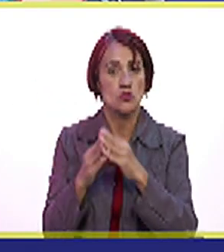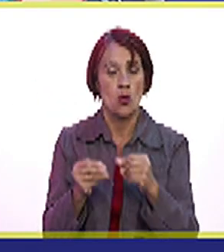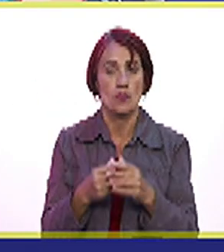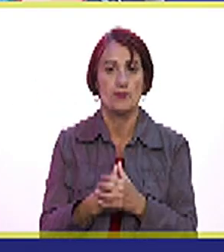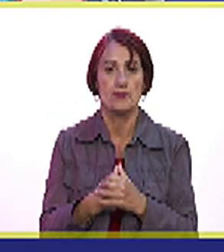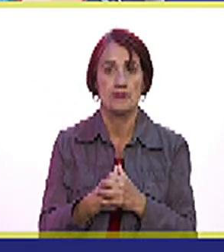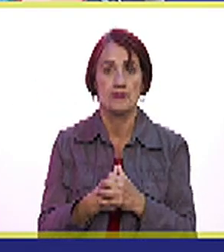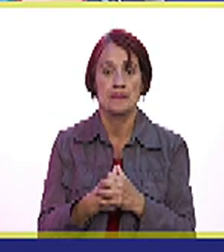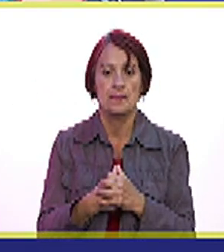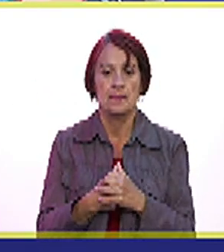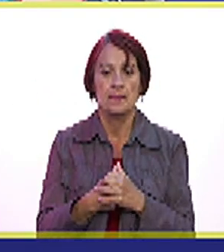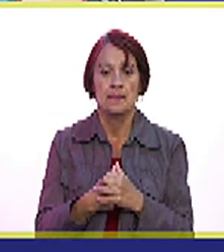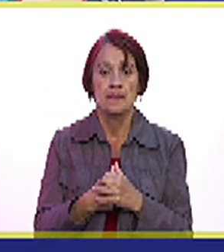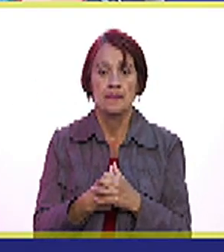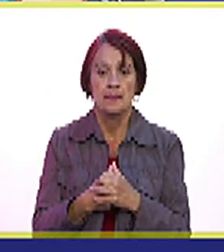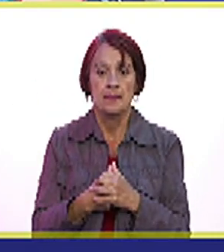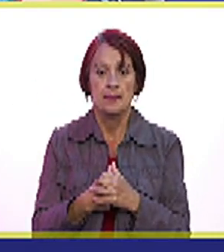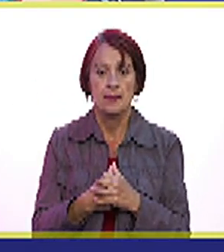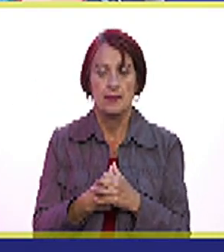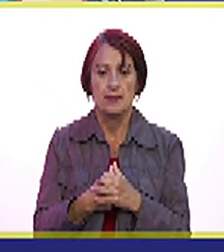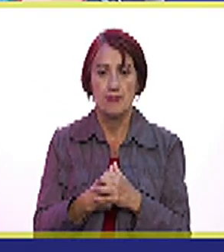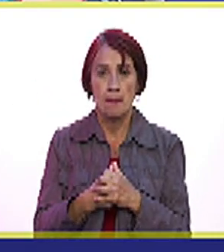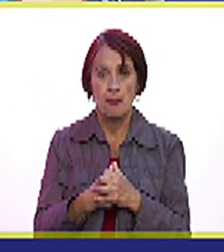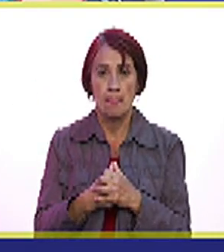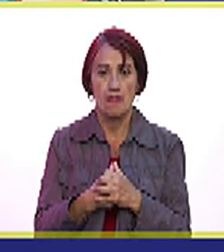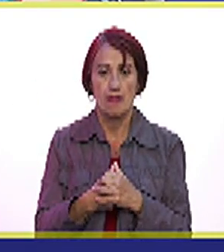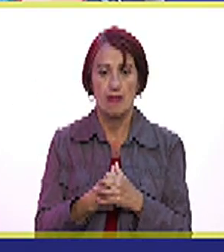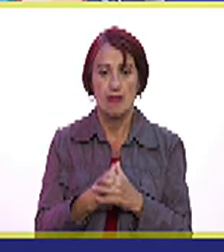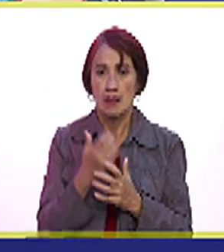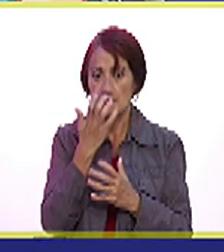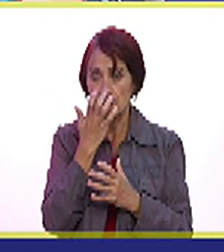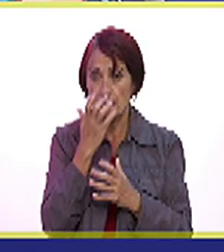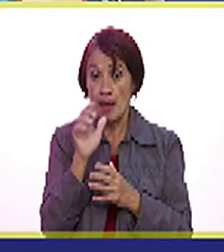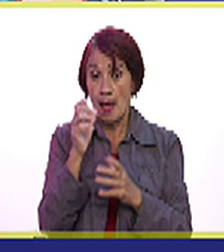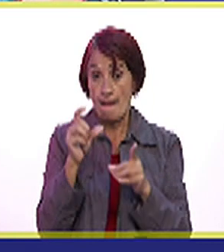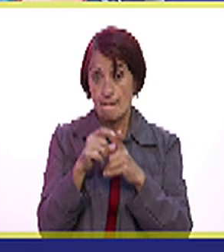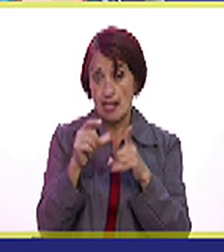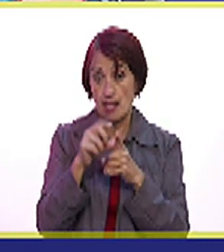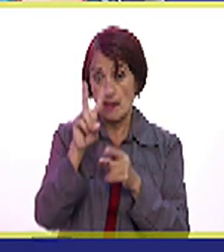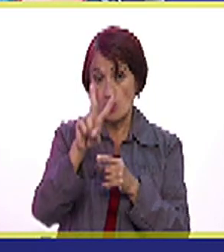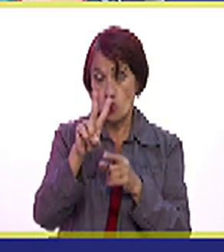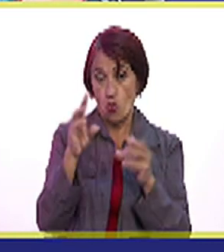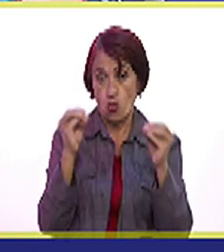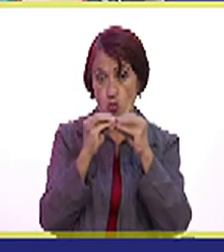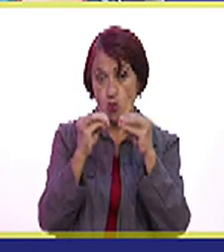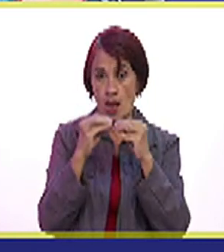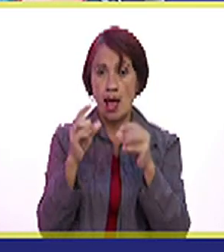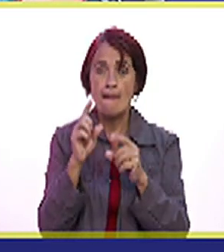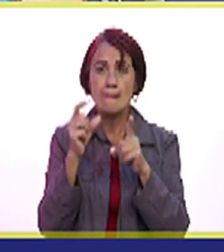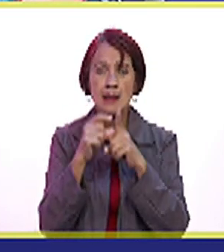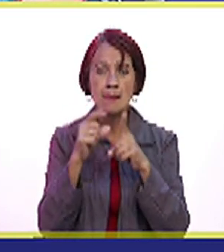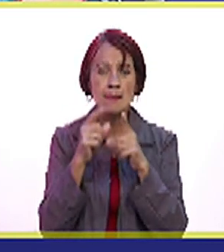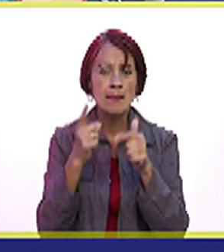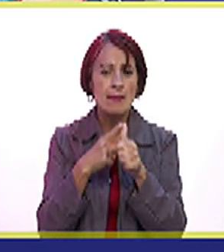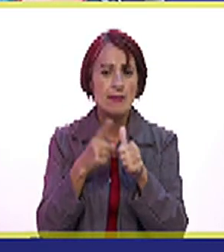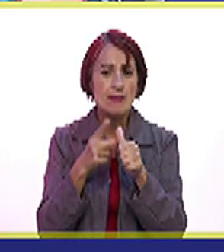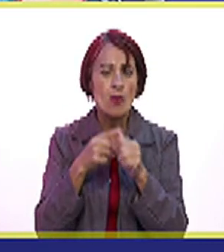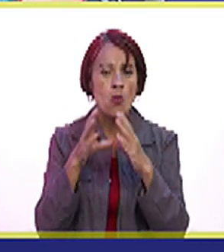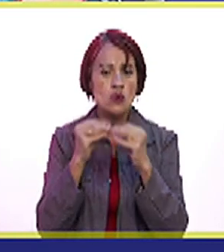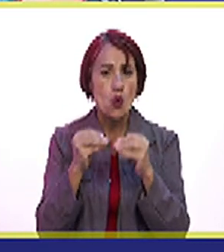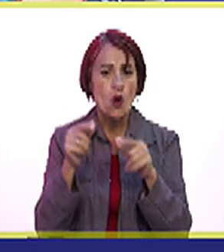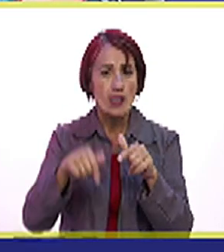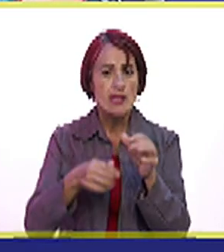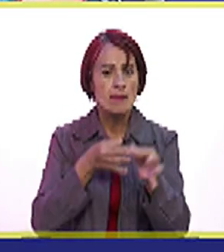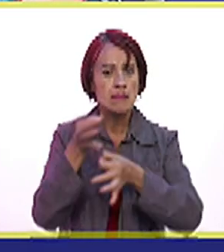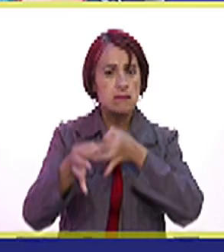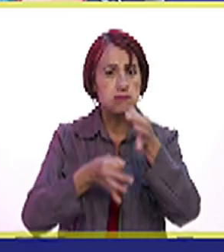cosa. Above y on se parecen, porque las dos dirían como por lo menos encima, pero aquí estoy